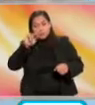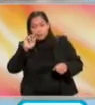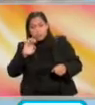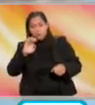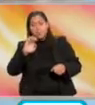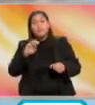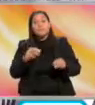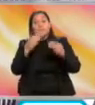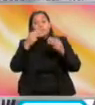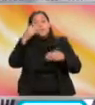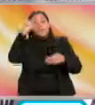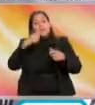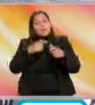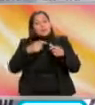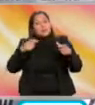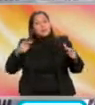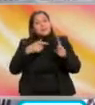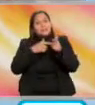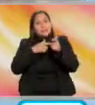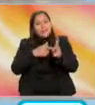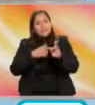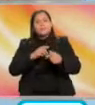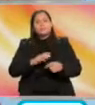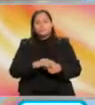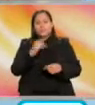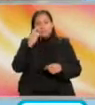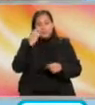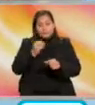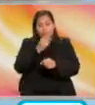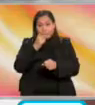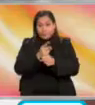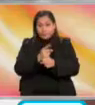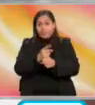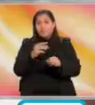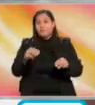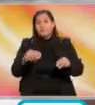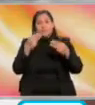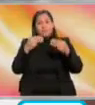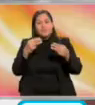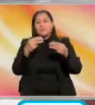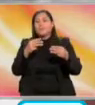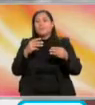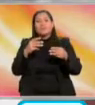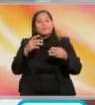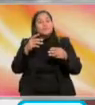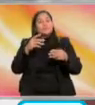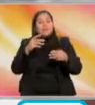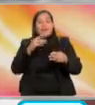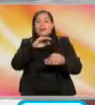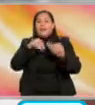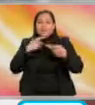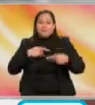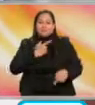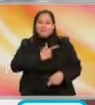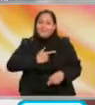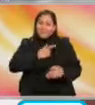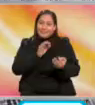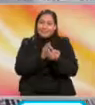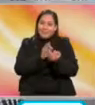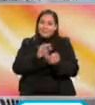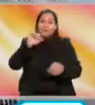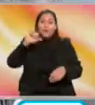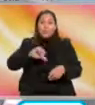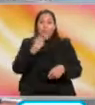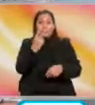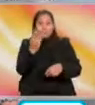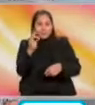seguir creciendo? Bueno, la oportunidad que él tiene es que el mercado es muy grande, a todos nos encantan los tamales. No hay más. Oh, imagínate.